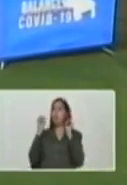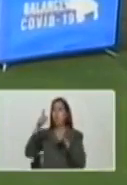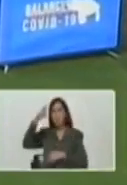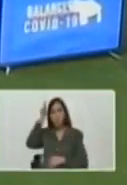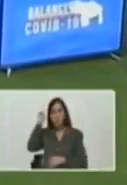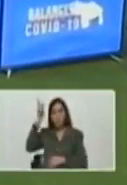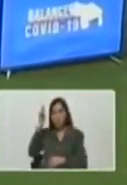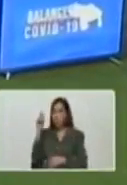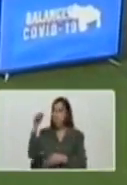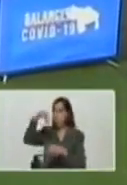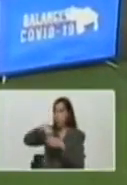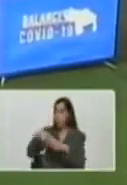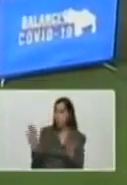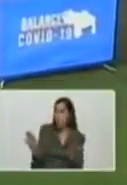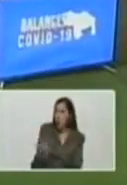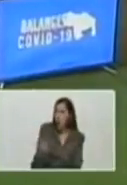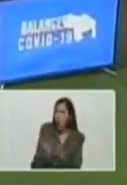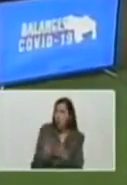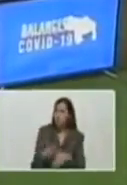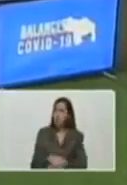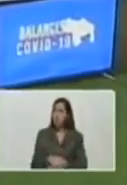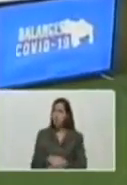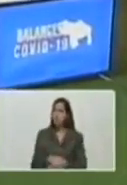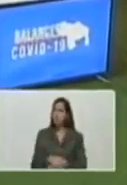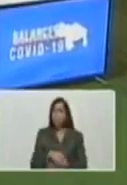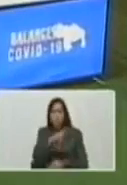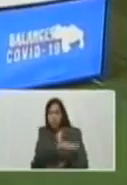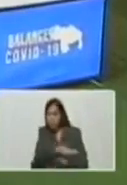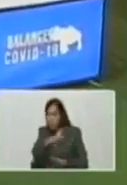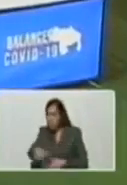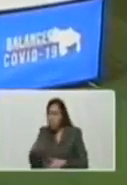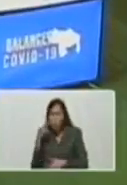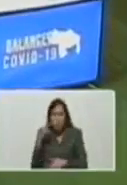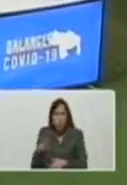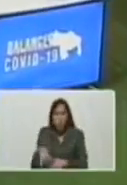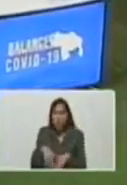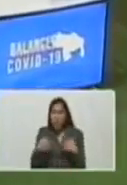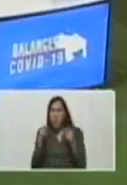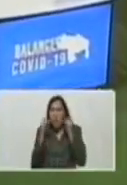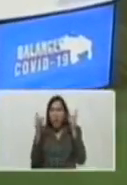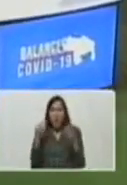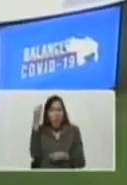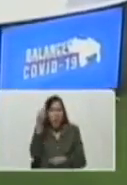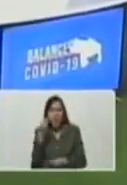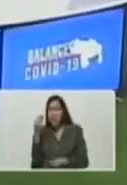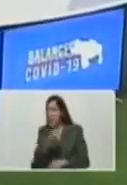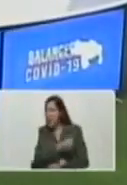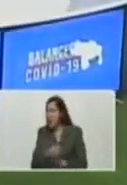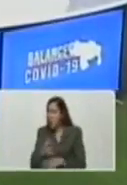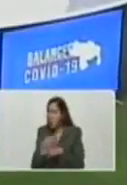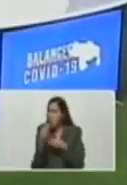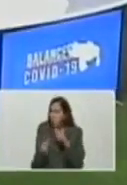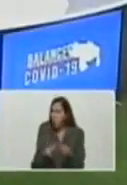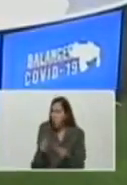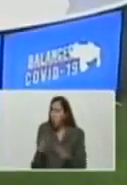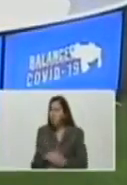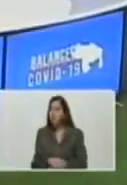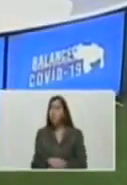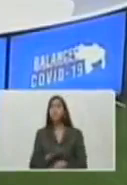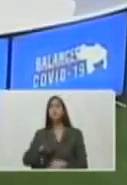en una escuela, que pueda escuchar a esos niños, a esas niñas, cómo se levantan, qué piensan, en qué juegan, que